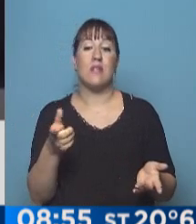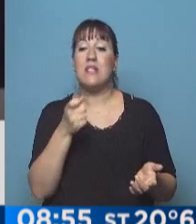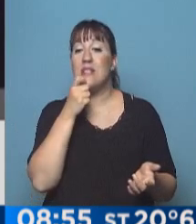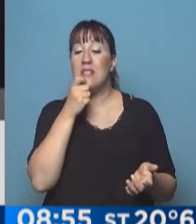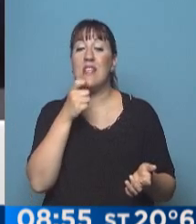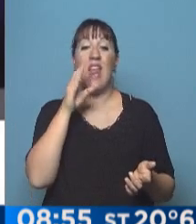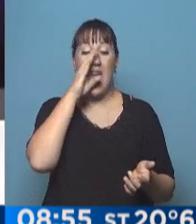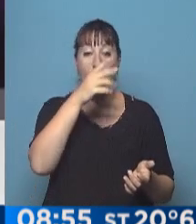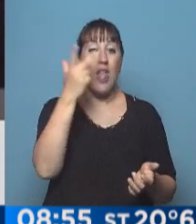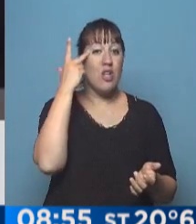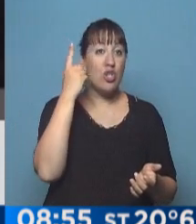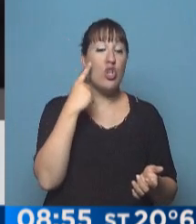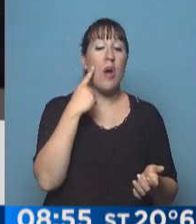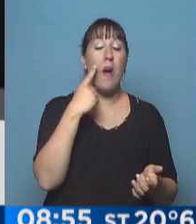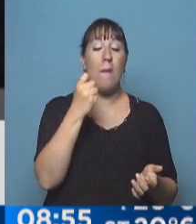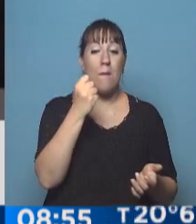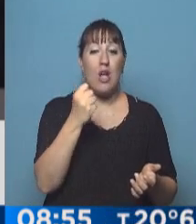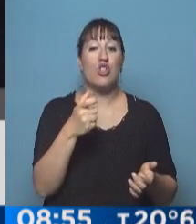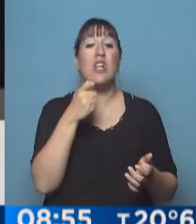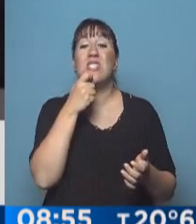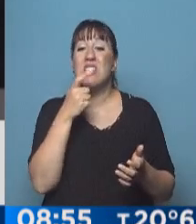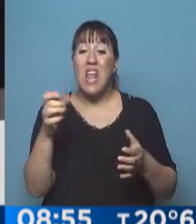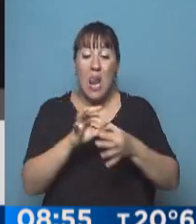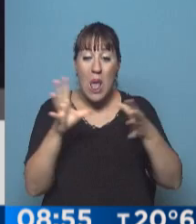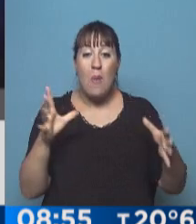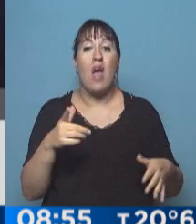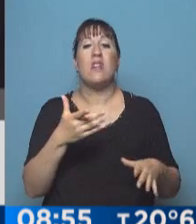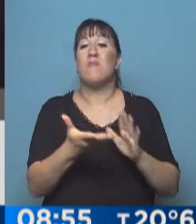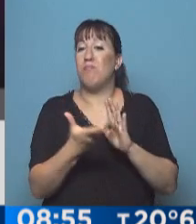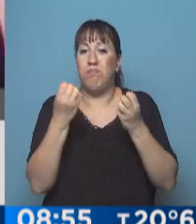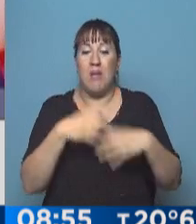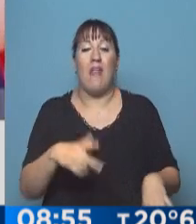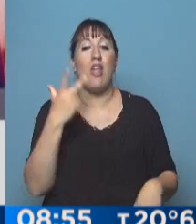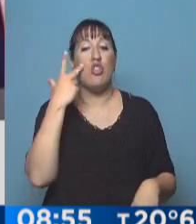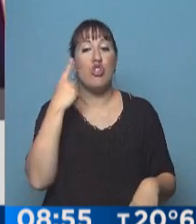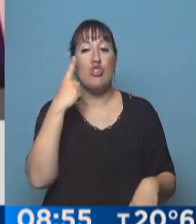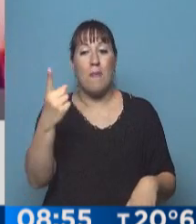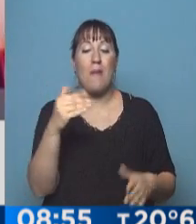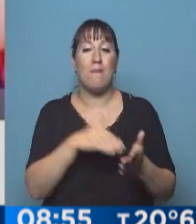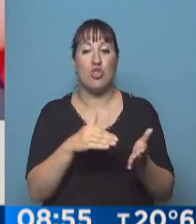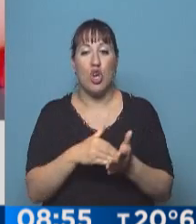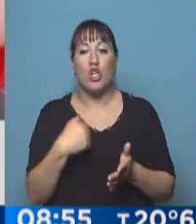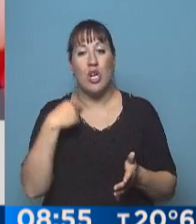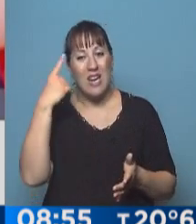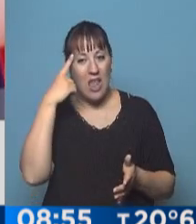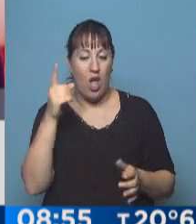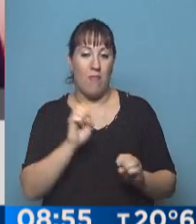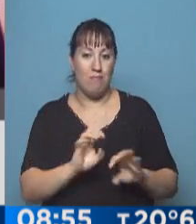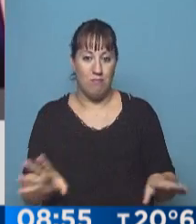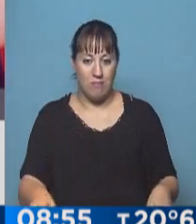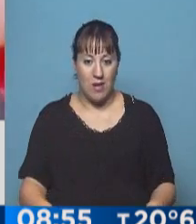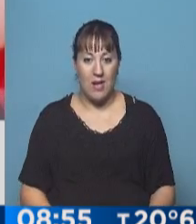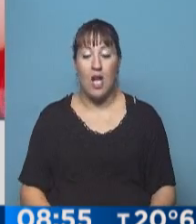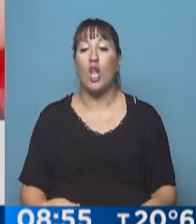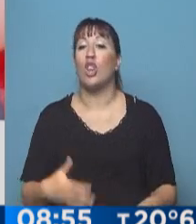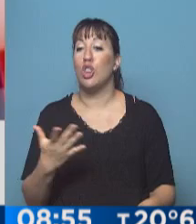te sacan 5 mil millones el primer día, a no ser que devalúes. Si devalúas tenés que devaluar el 40%, yo creo que eso sería una imprudencia. Entonces